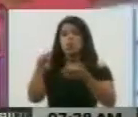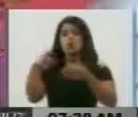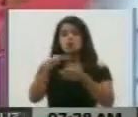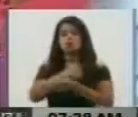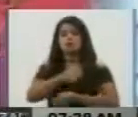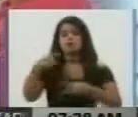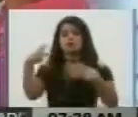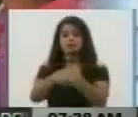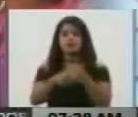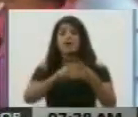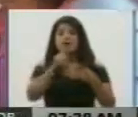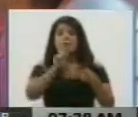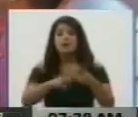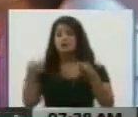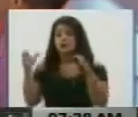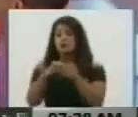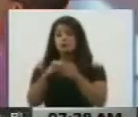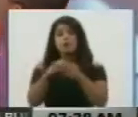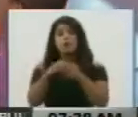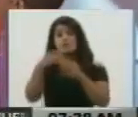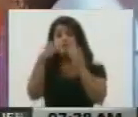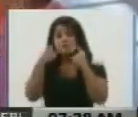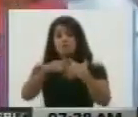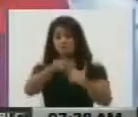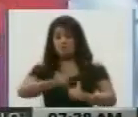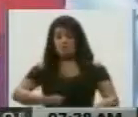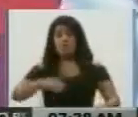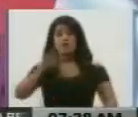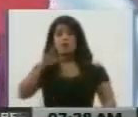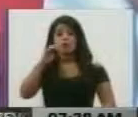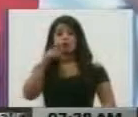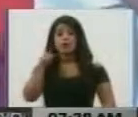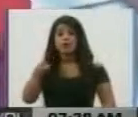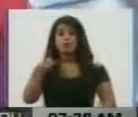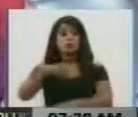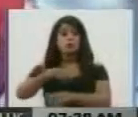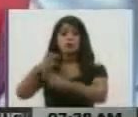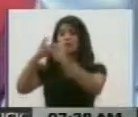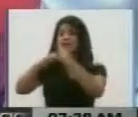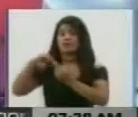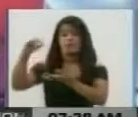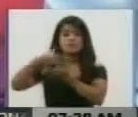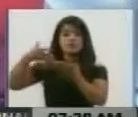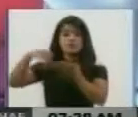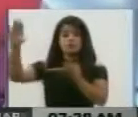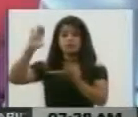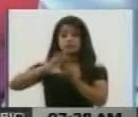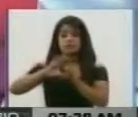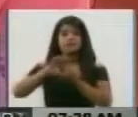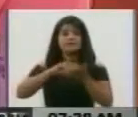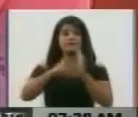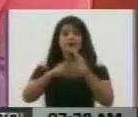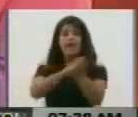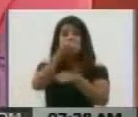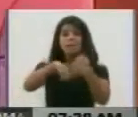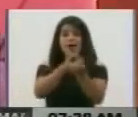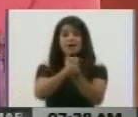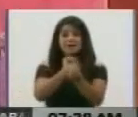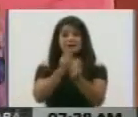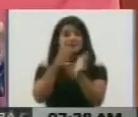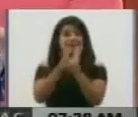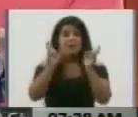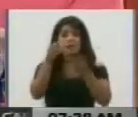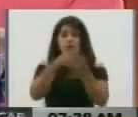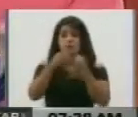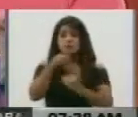crédito internacional por una cantidad determinada de millones de dólares. De modo que le amarran las manos desde el punto de vista económico y